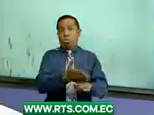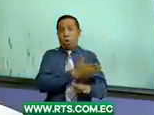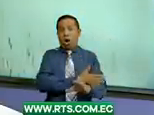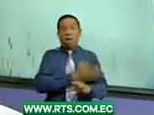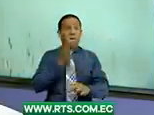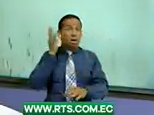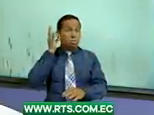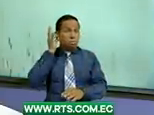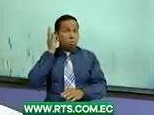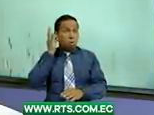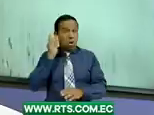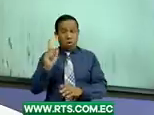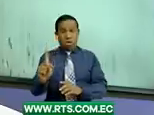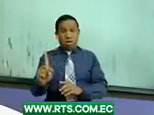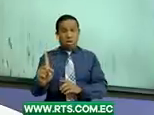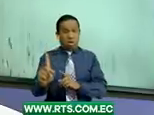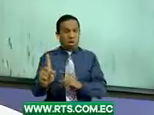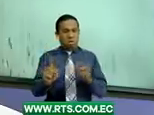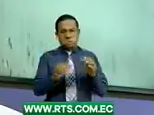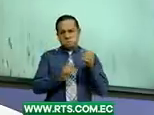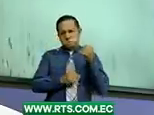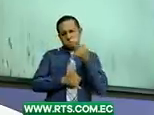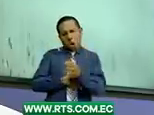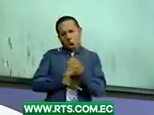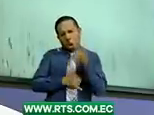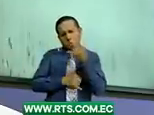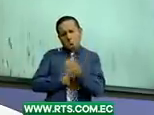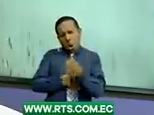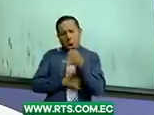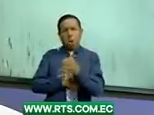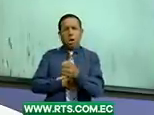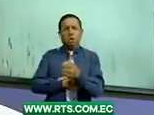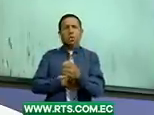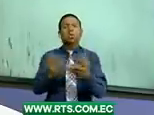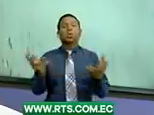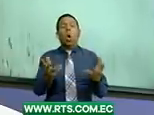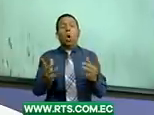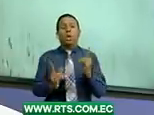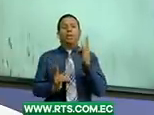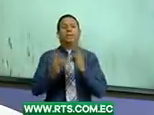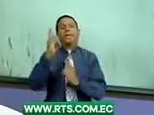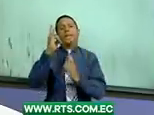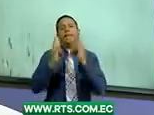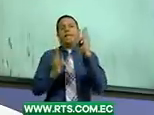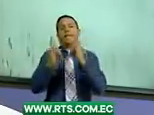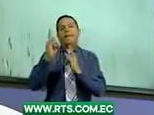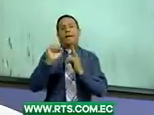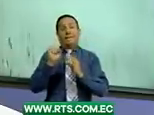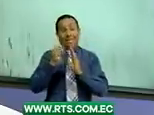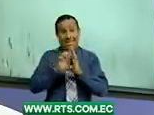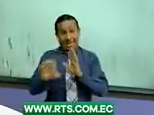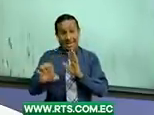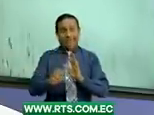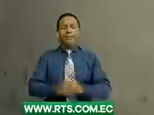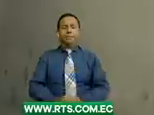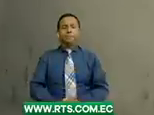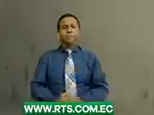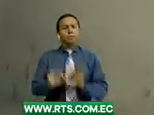violaron a una mujer en el Cantón Salinas, provincia de Santa Elena. Sus familiares piden justicia.